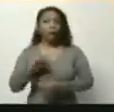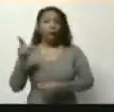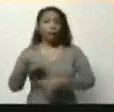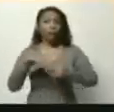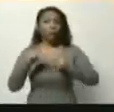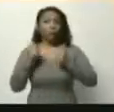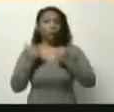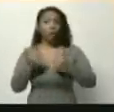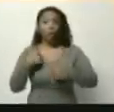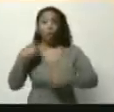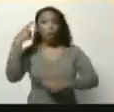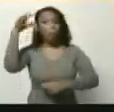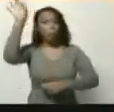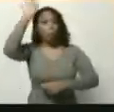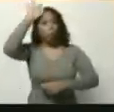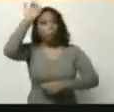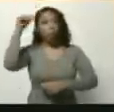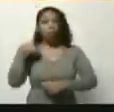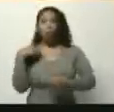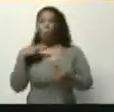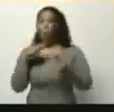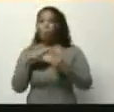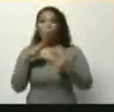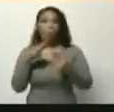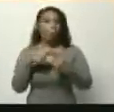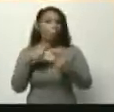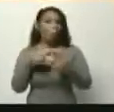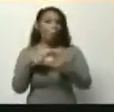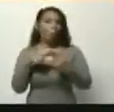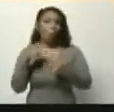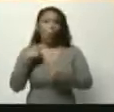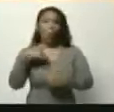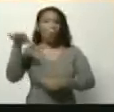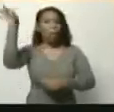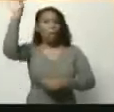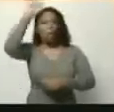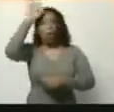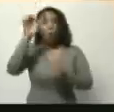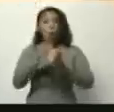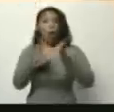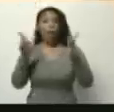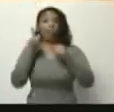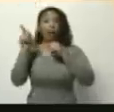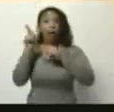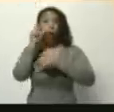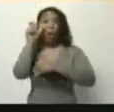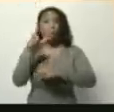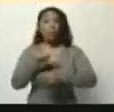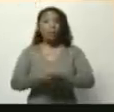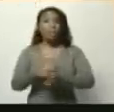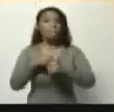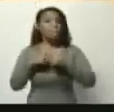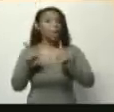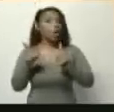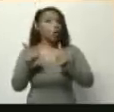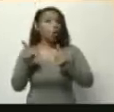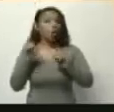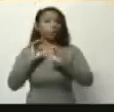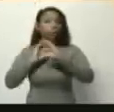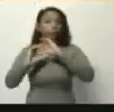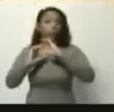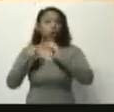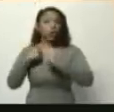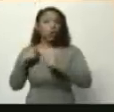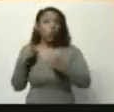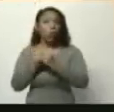inmediatamente, yo no sabía realmente, no lo conocía yo, no sabía lo grande que él era, pero la conversación que tuve